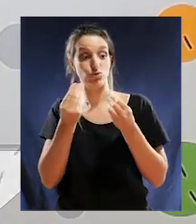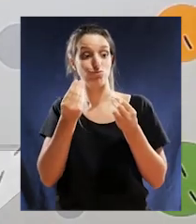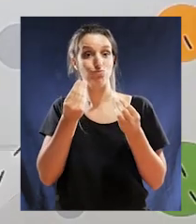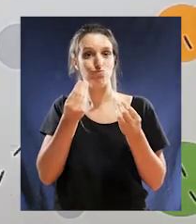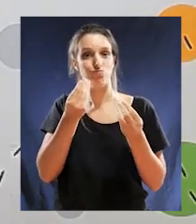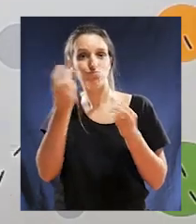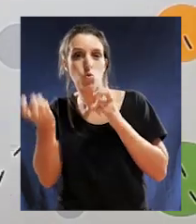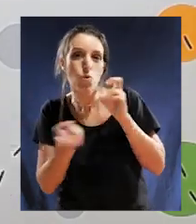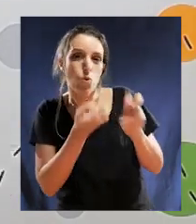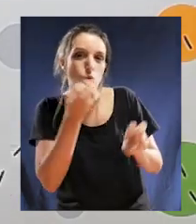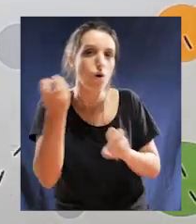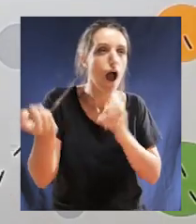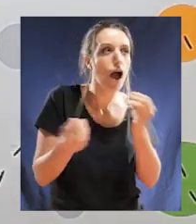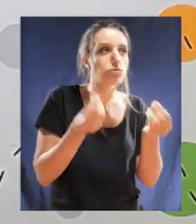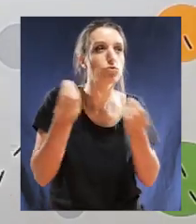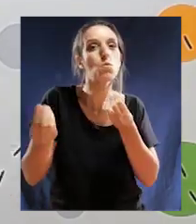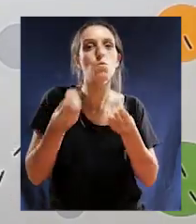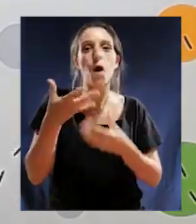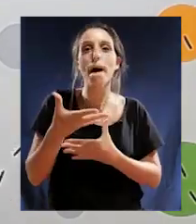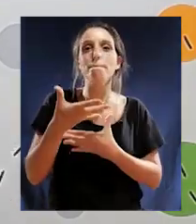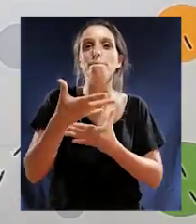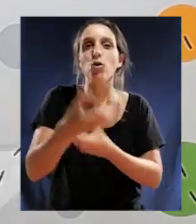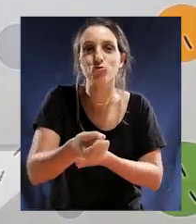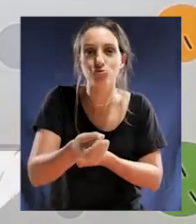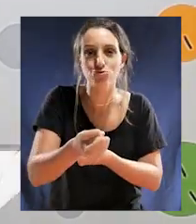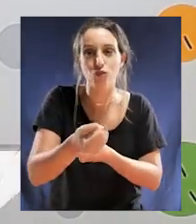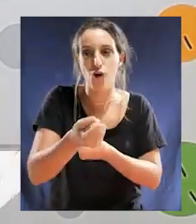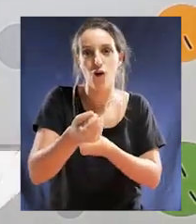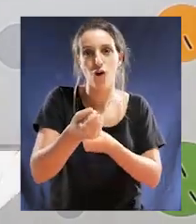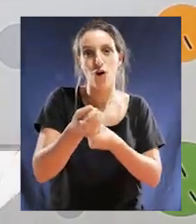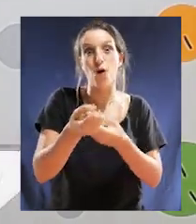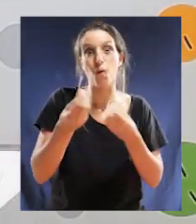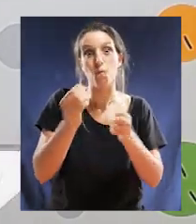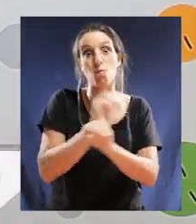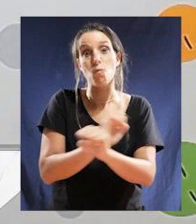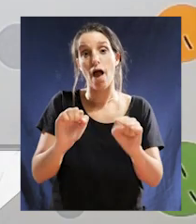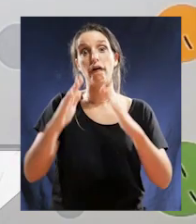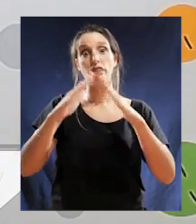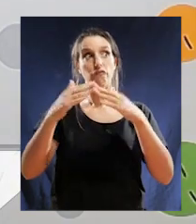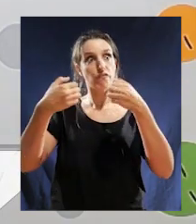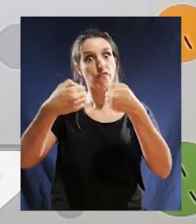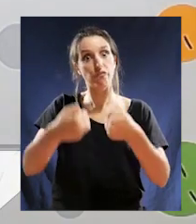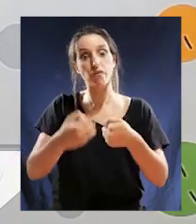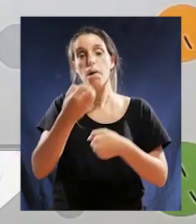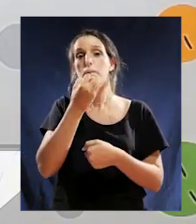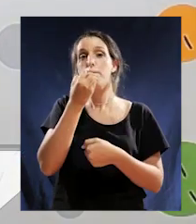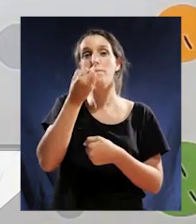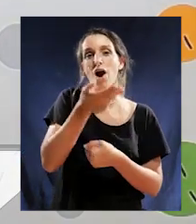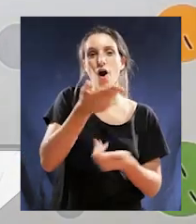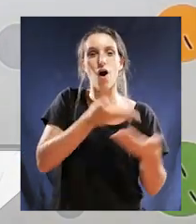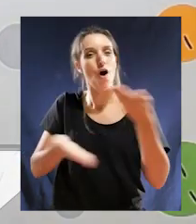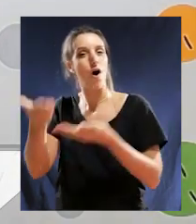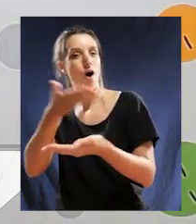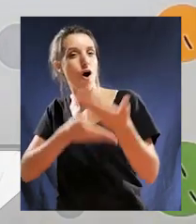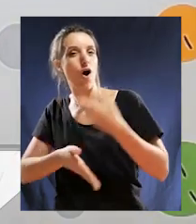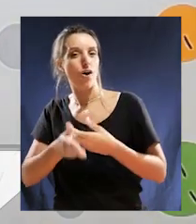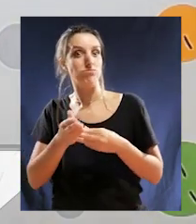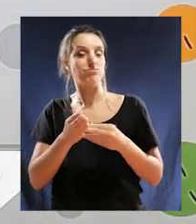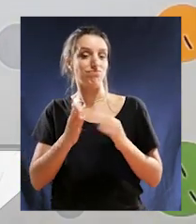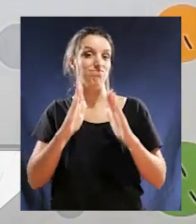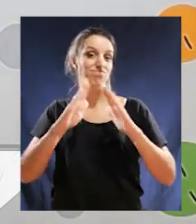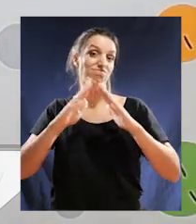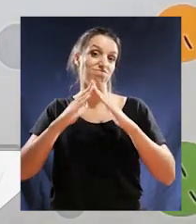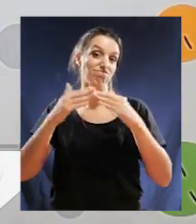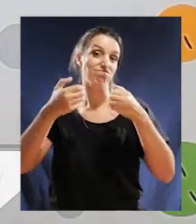buscar a encontrar esos apoyos que nos permitan hacer de esta cuarentena de este tiempo de